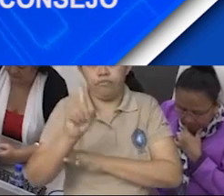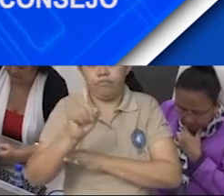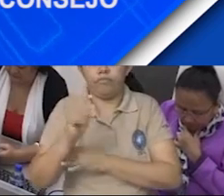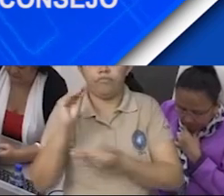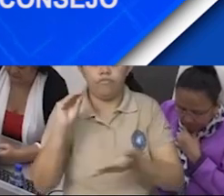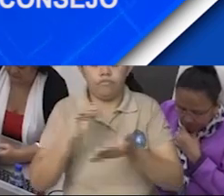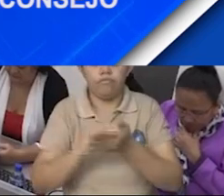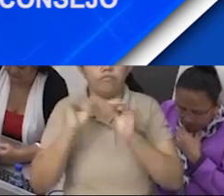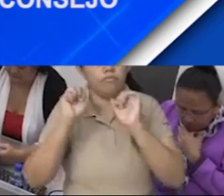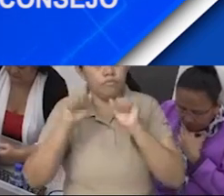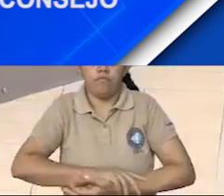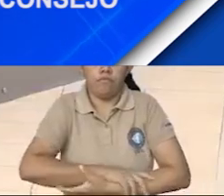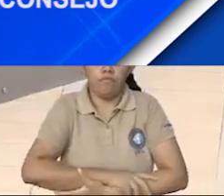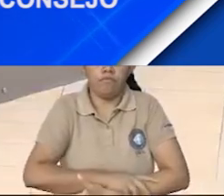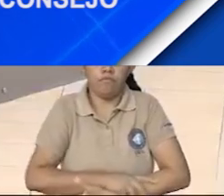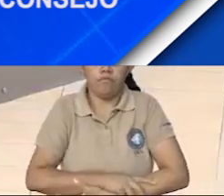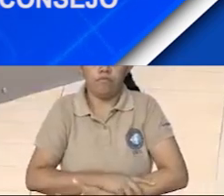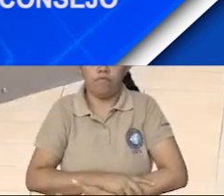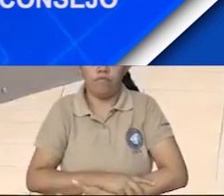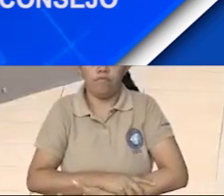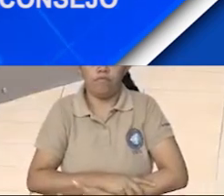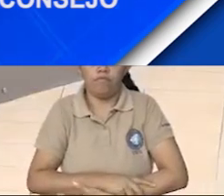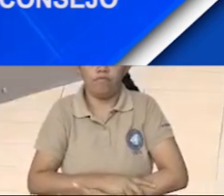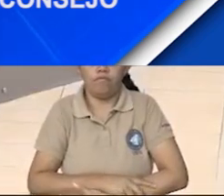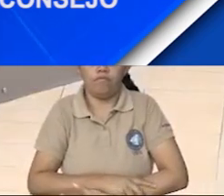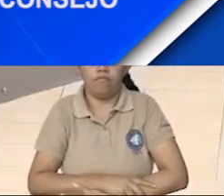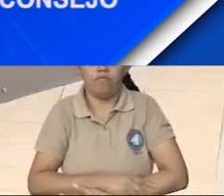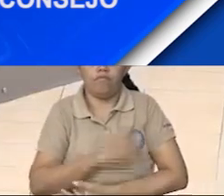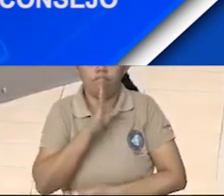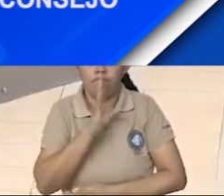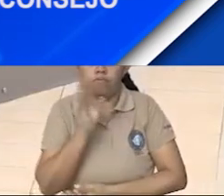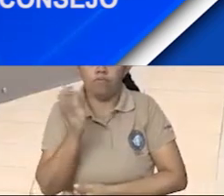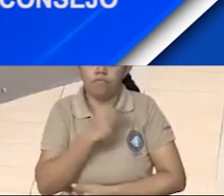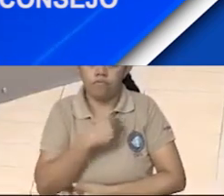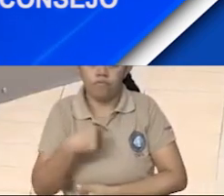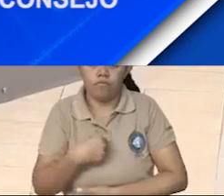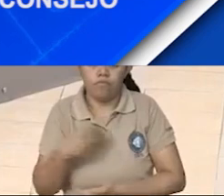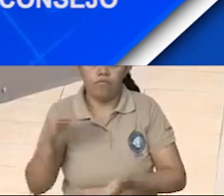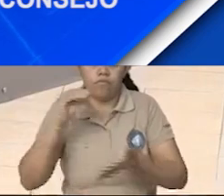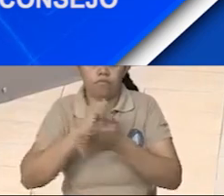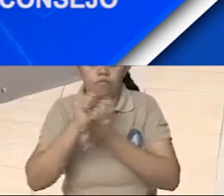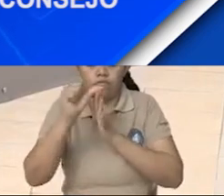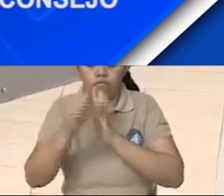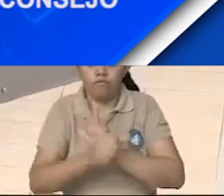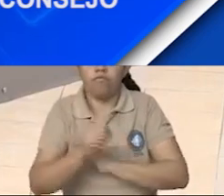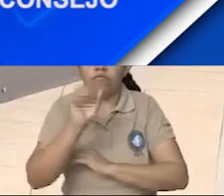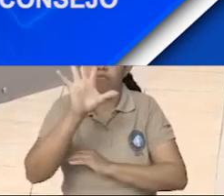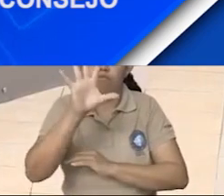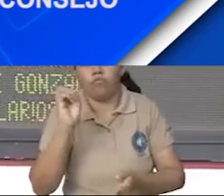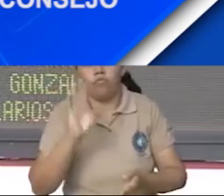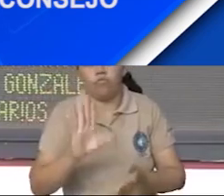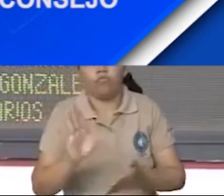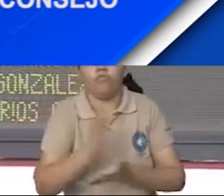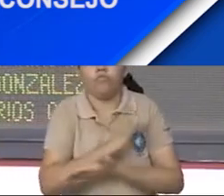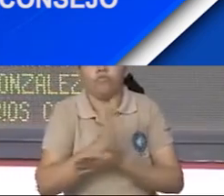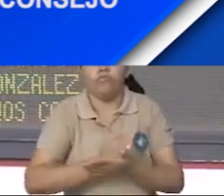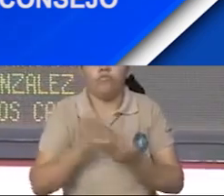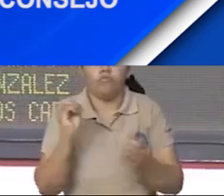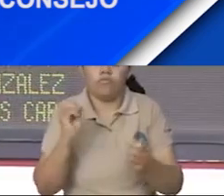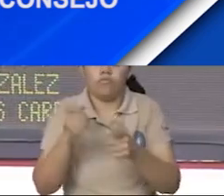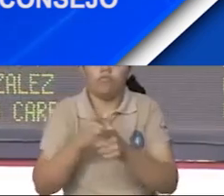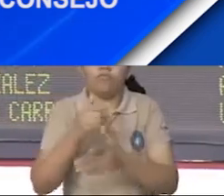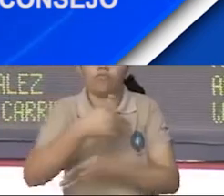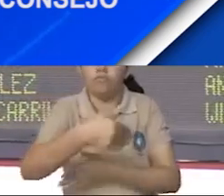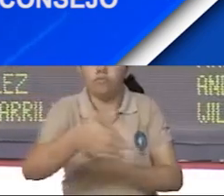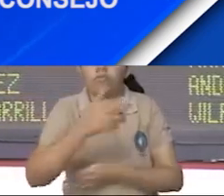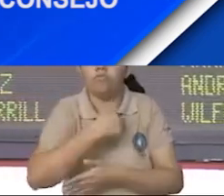Lucía Murillo como directora propietaria y Luis Omar Espinosa como director propietario. Tiene como